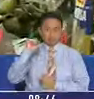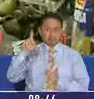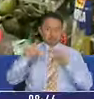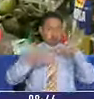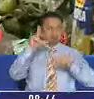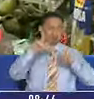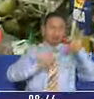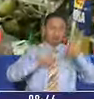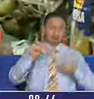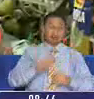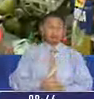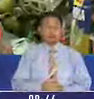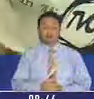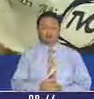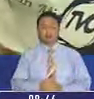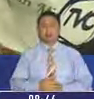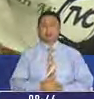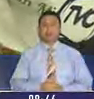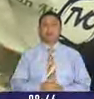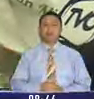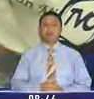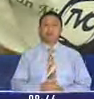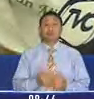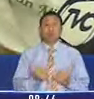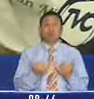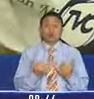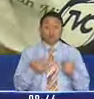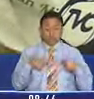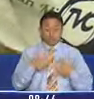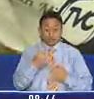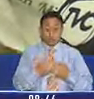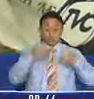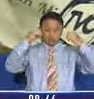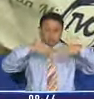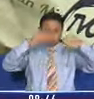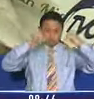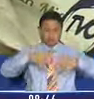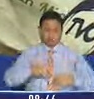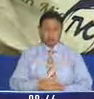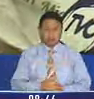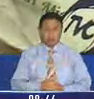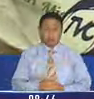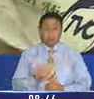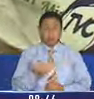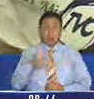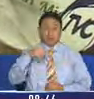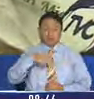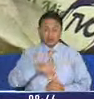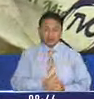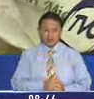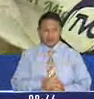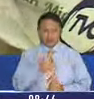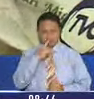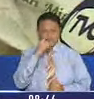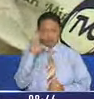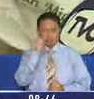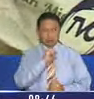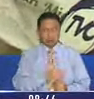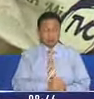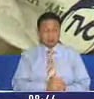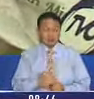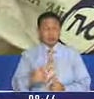precios de ciertos productos. Ahora, en esta situación de la lluvia, ahora sí estamos dándonos cuenta de